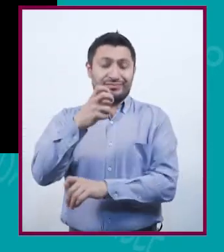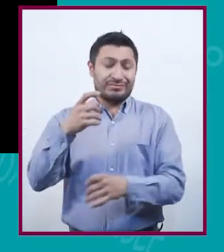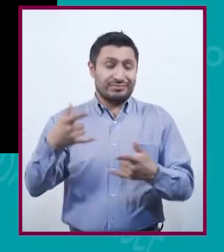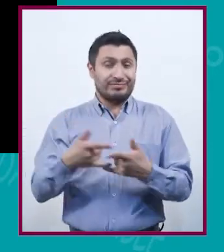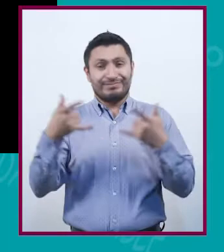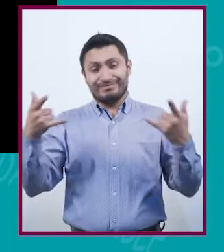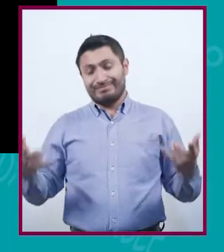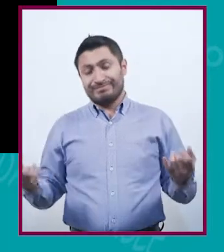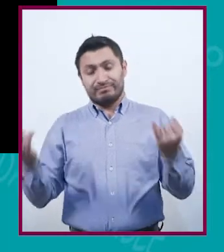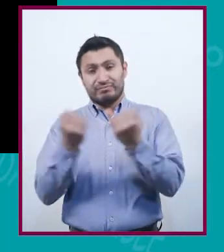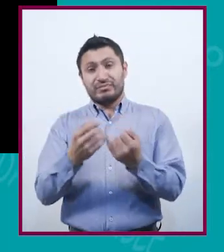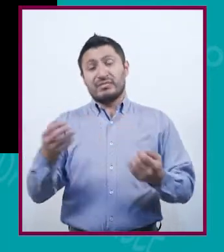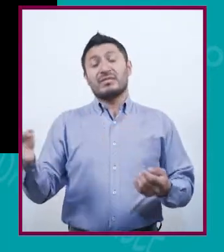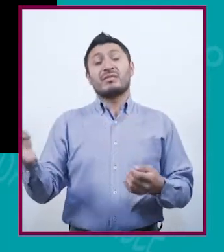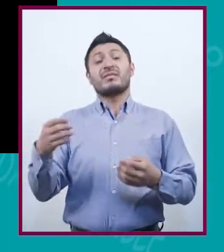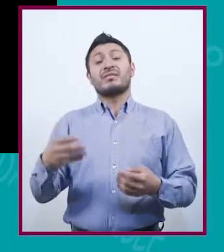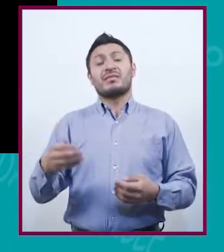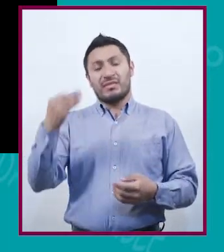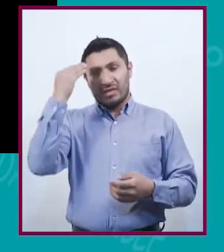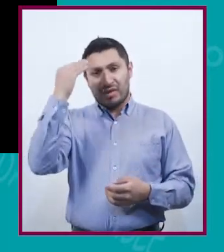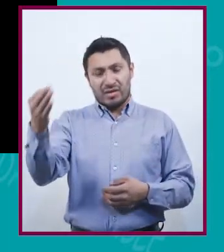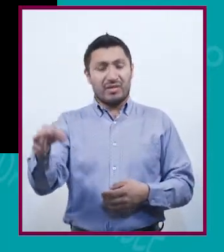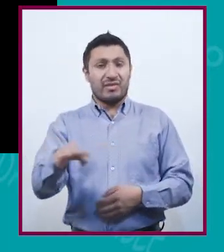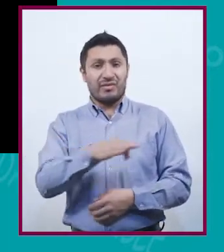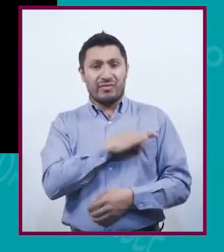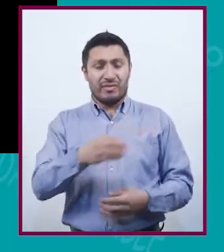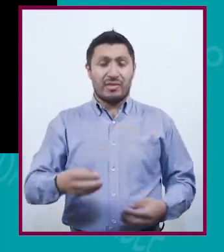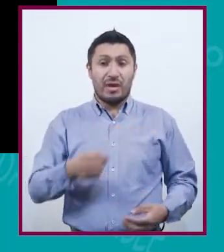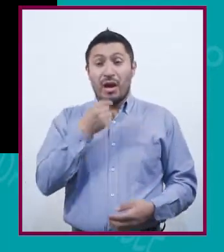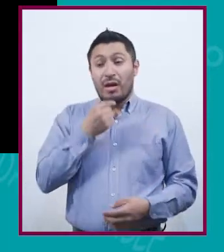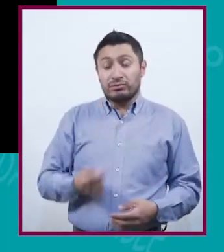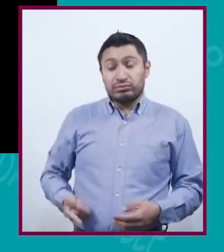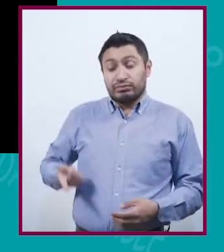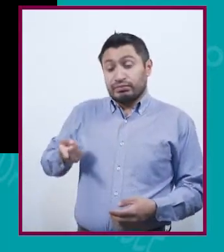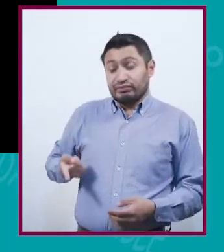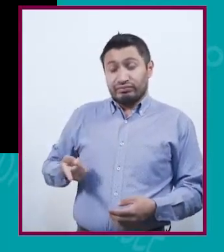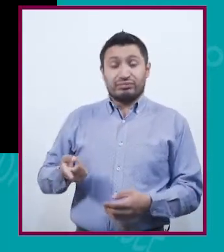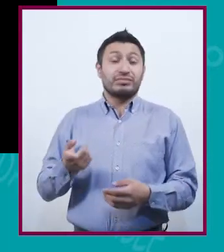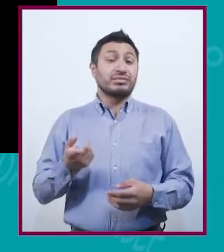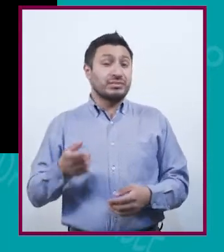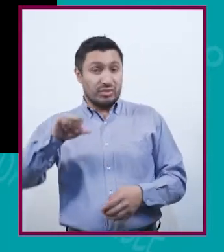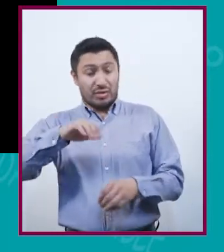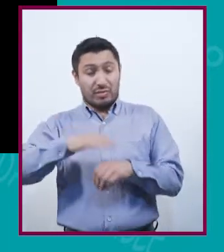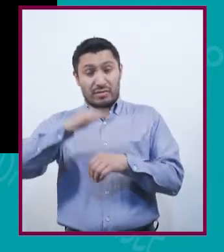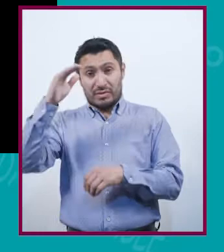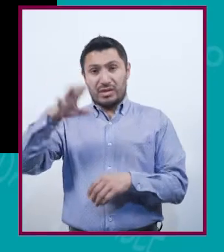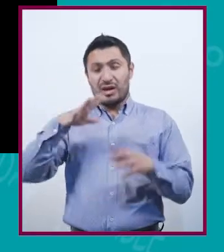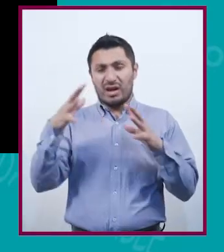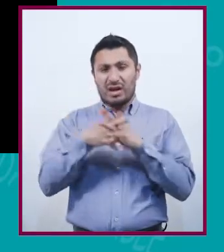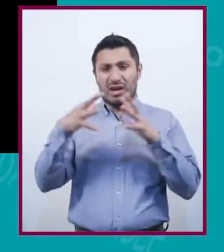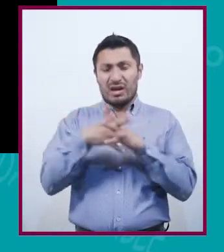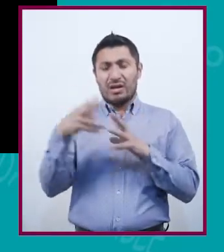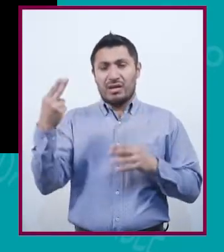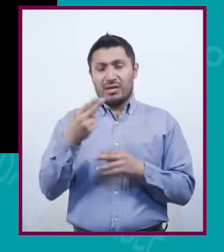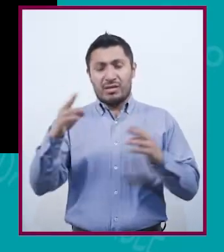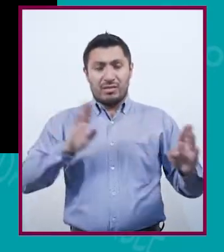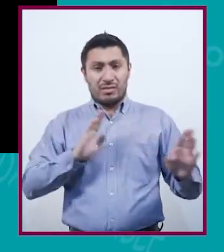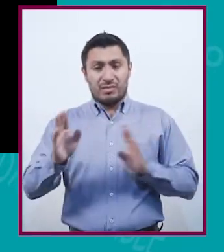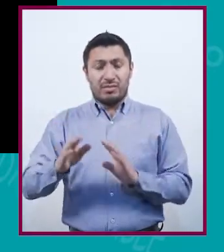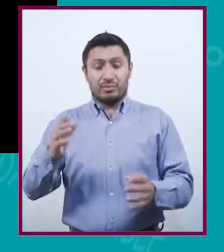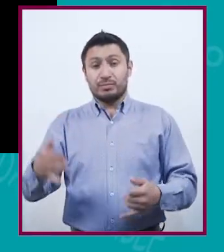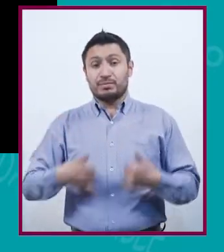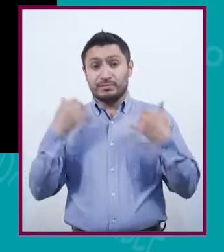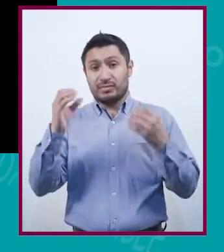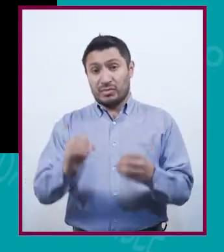espacio entre la niñez y la edad adulta. Las personas entraban en la vida madura de una forma muy rápida, debido a las